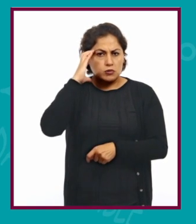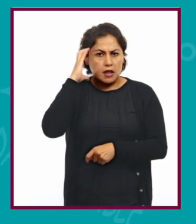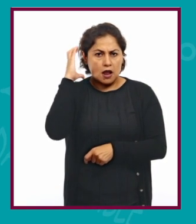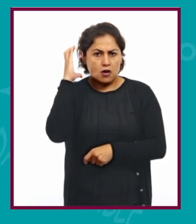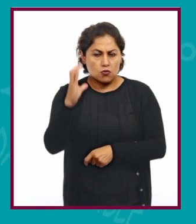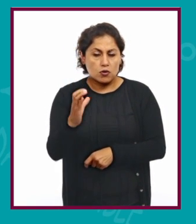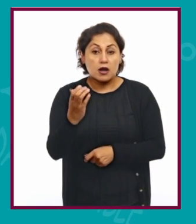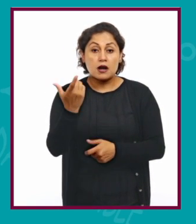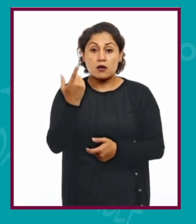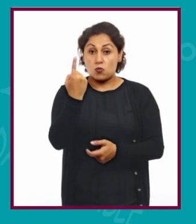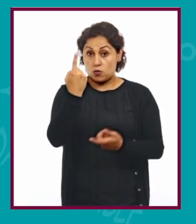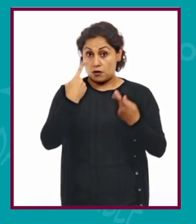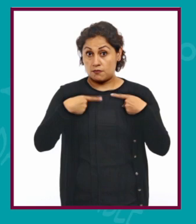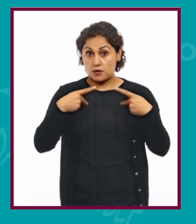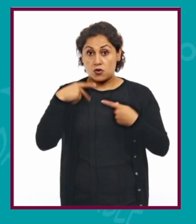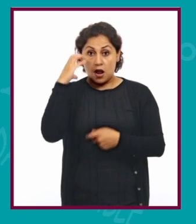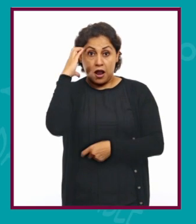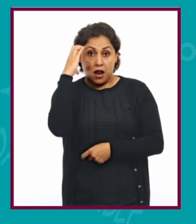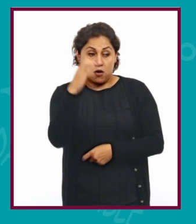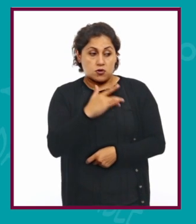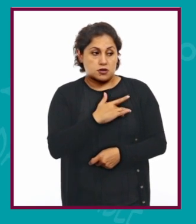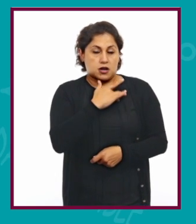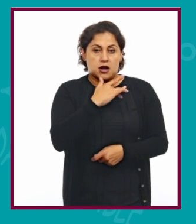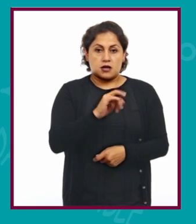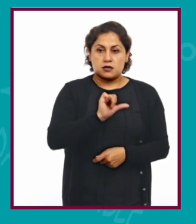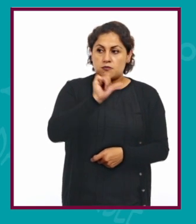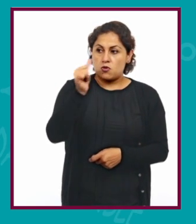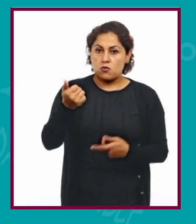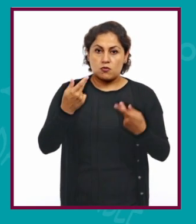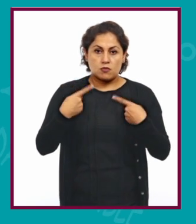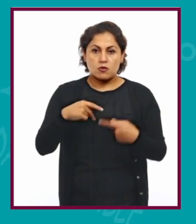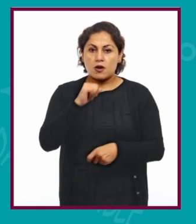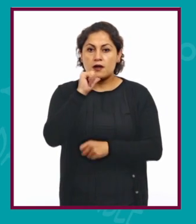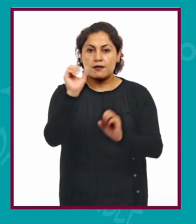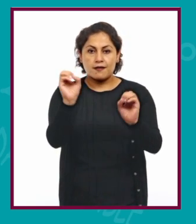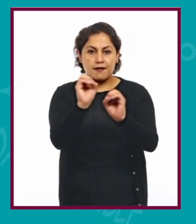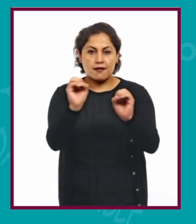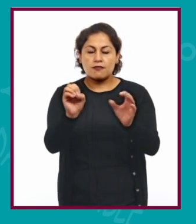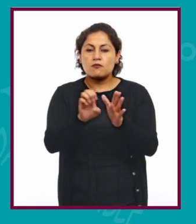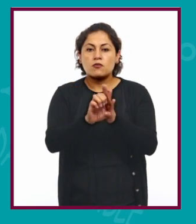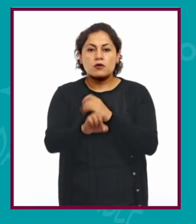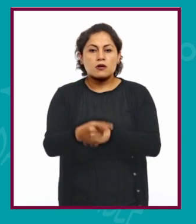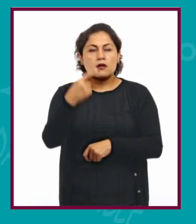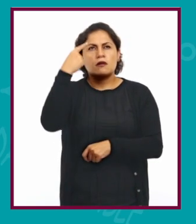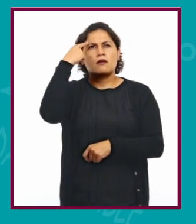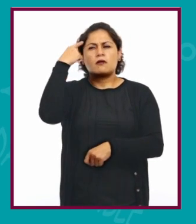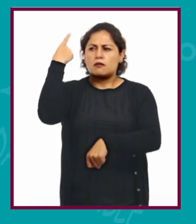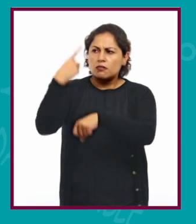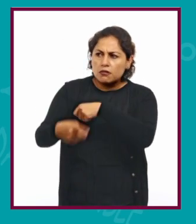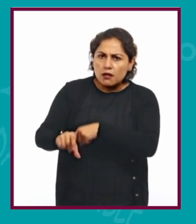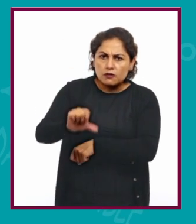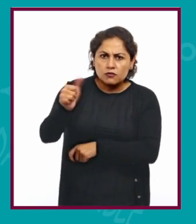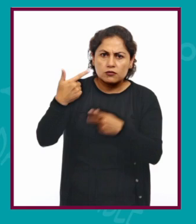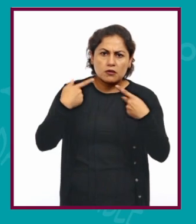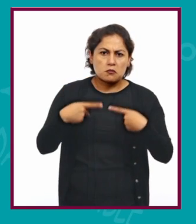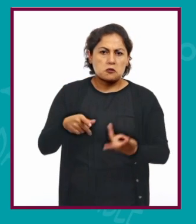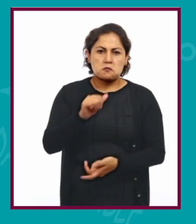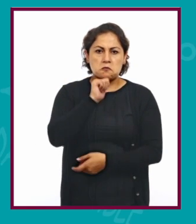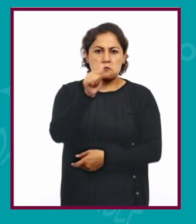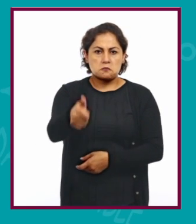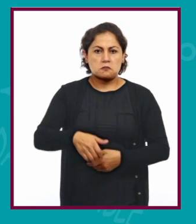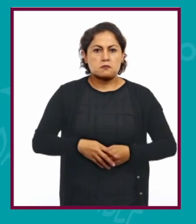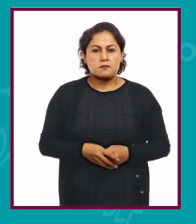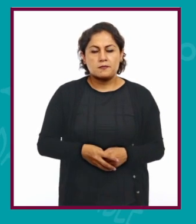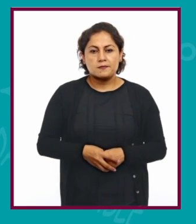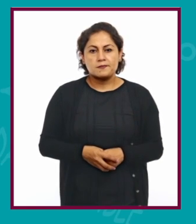Una persona que es cruel casi no tiene sentimientos hacia la otra persona. No piensa en lo que le puede afectar a la persona